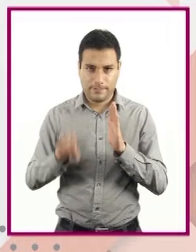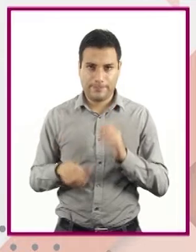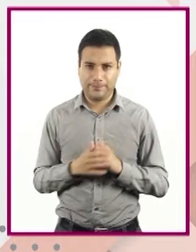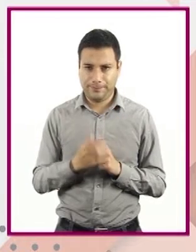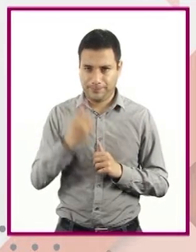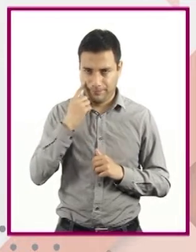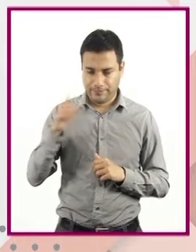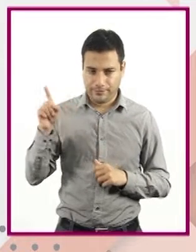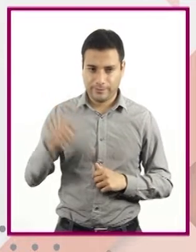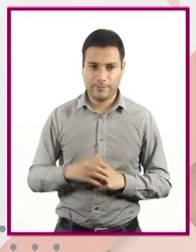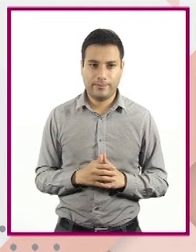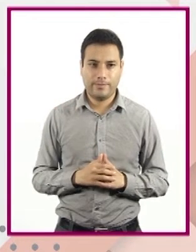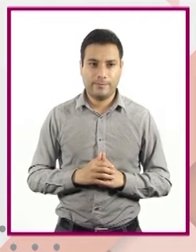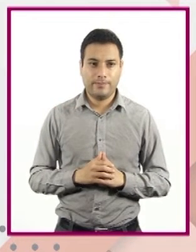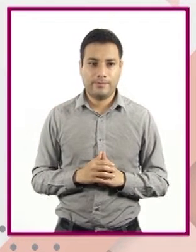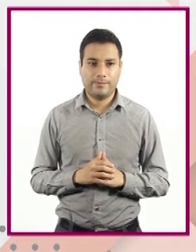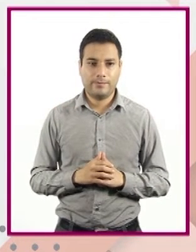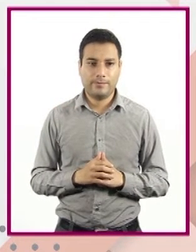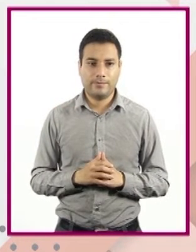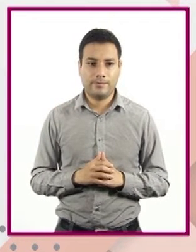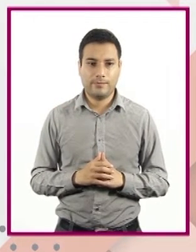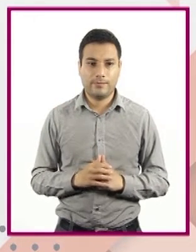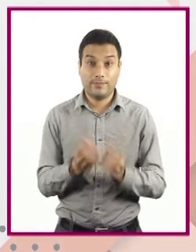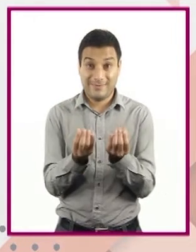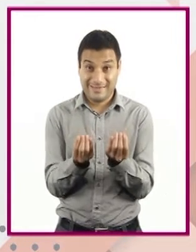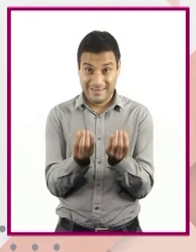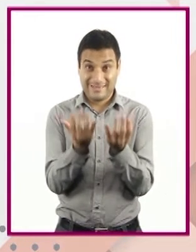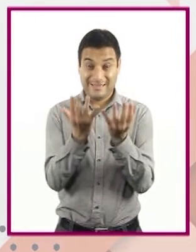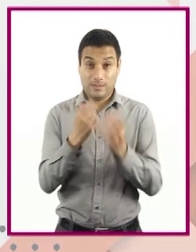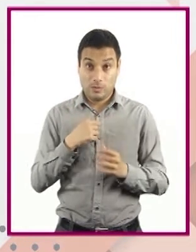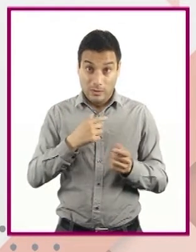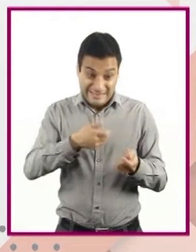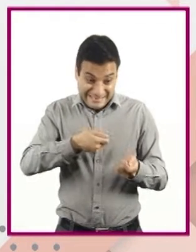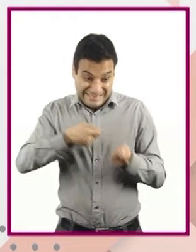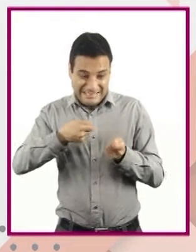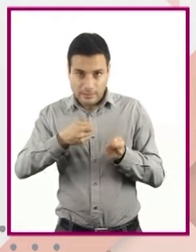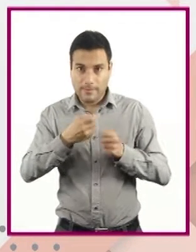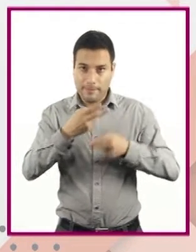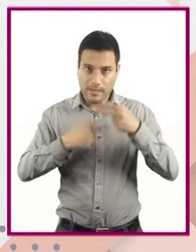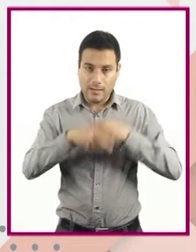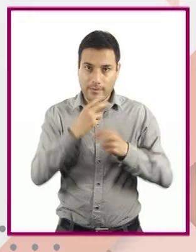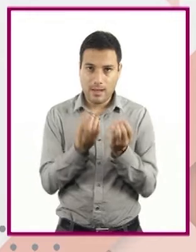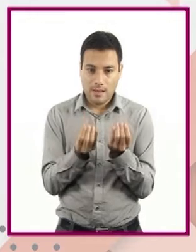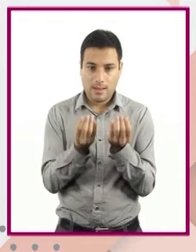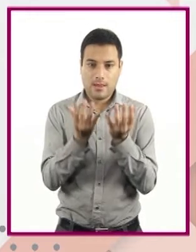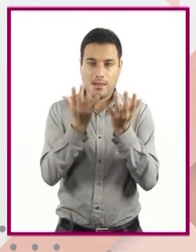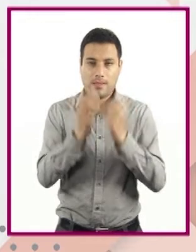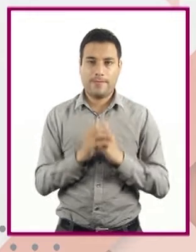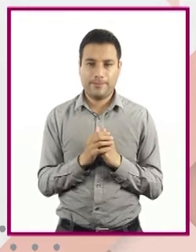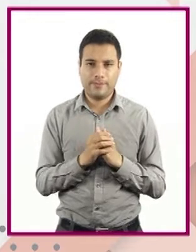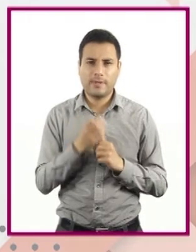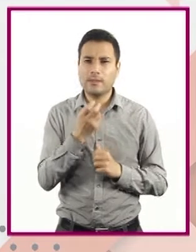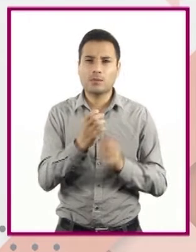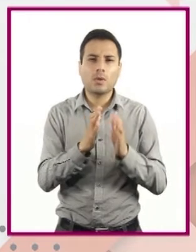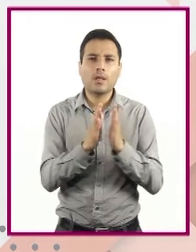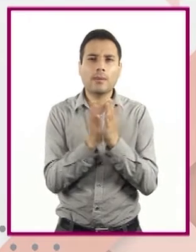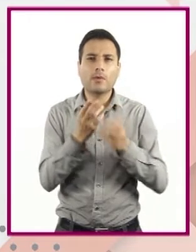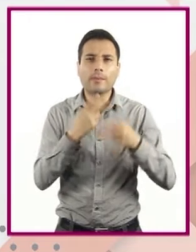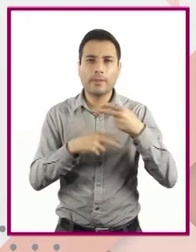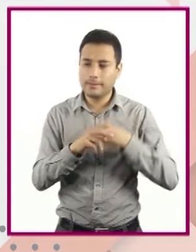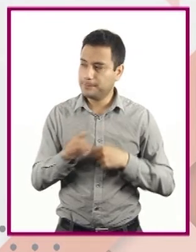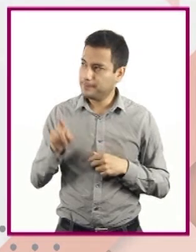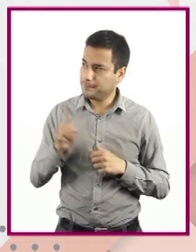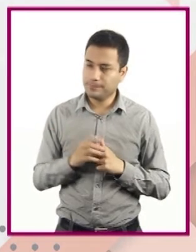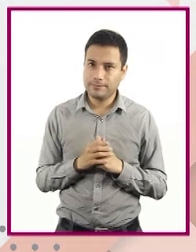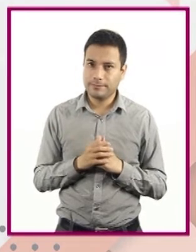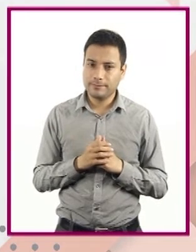miao zhu zhang, jalar los brotes para ayudarlos a crecer. Este proverbio proviene del tratado filosófico Mengzi,